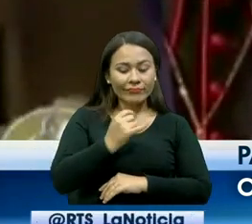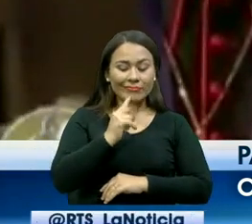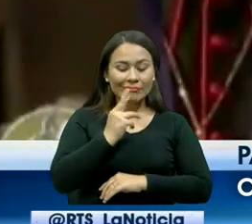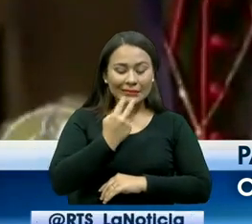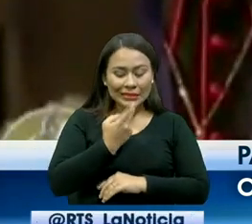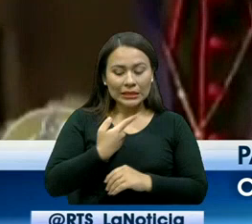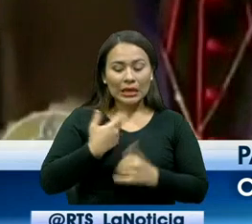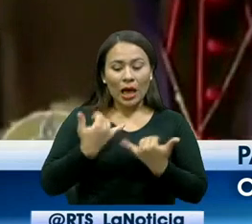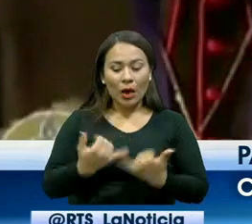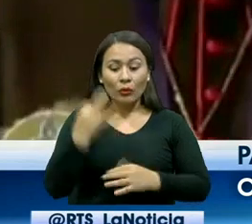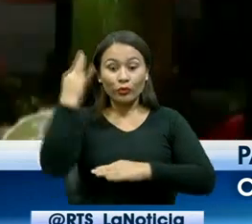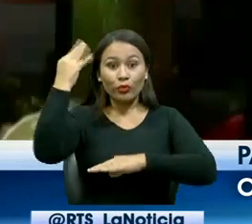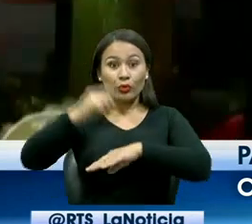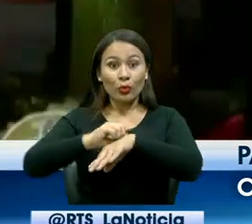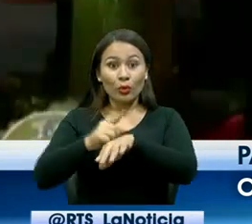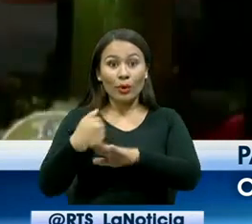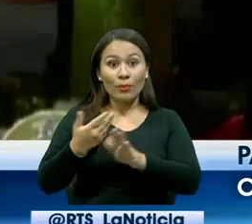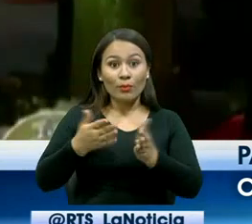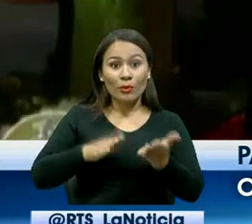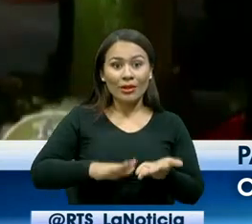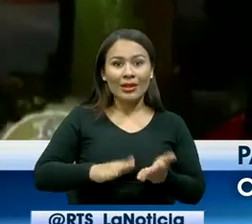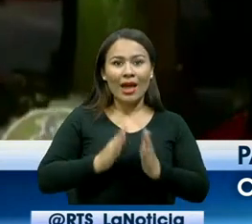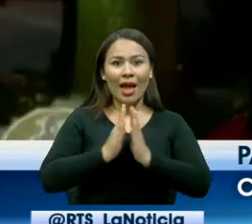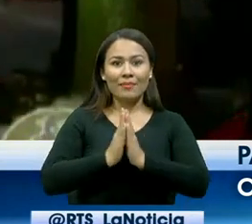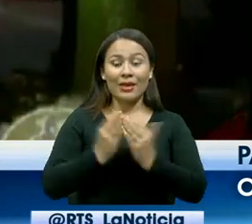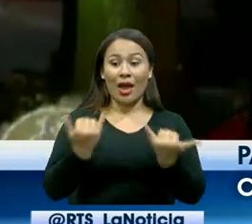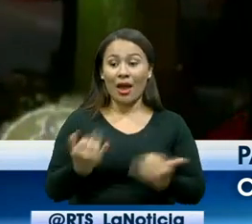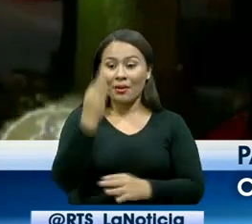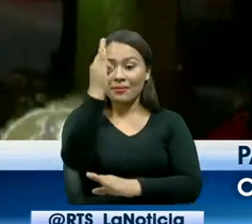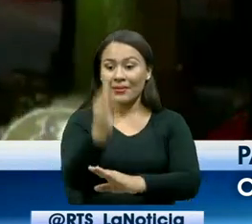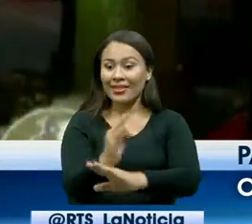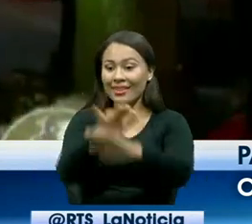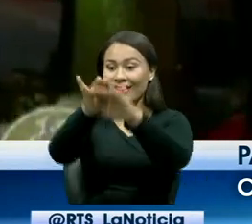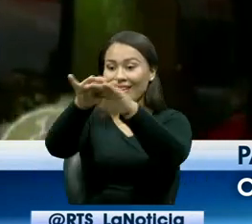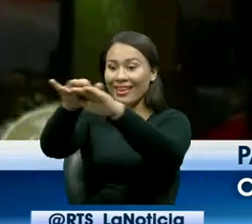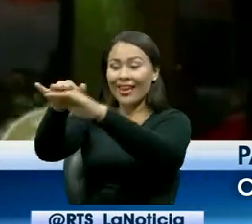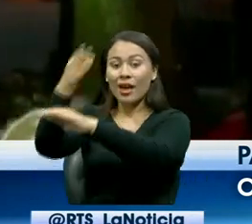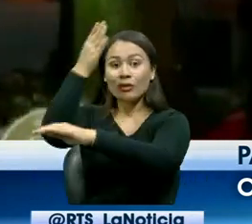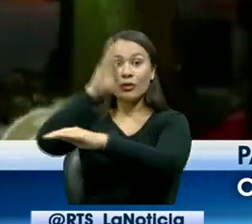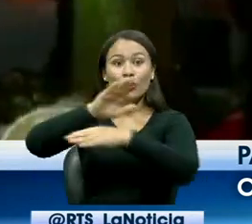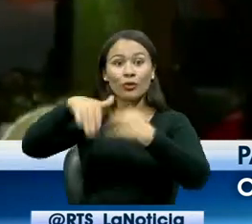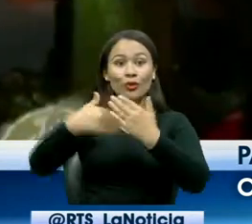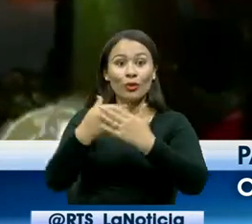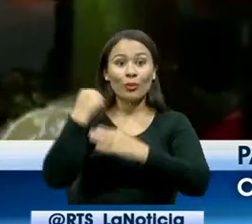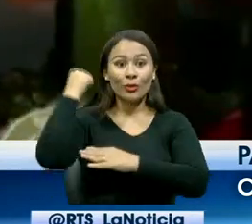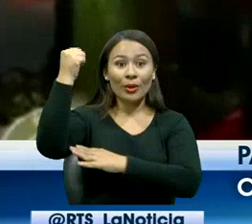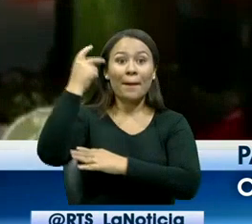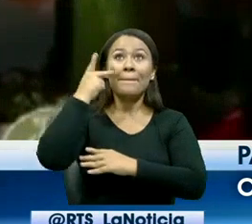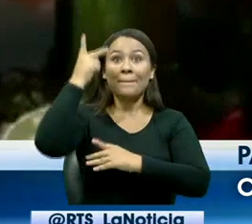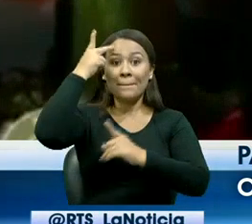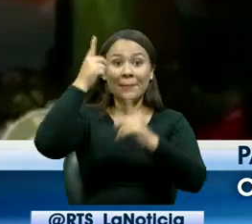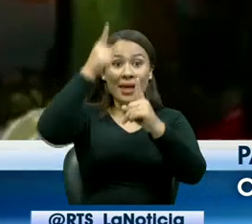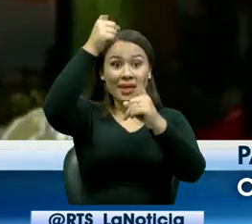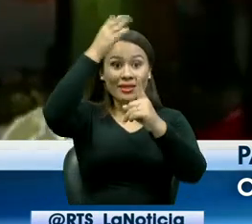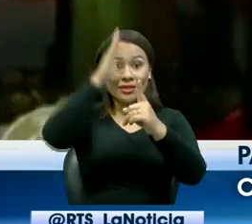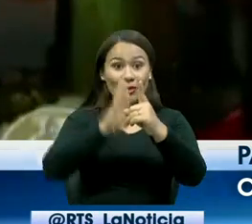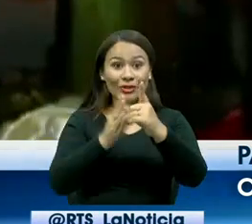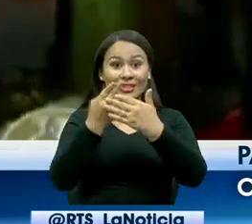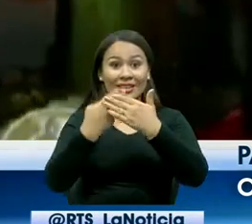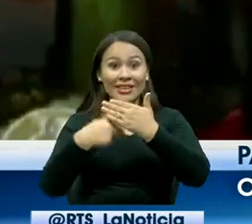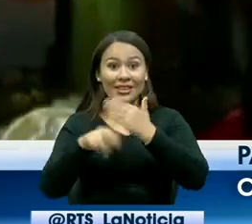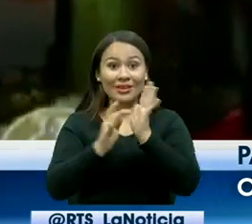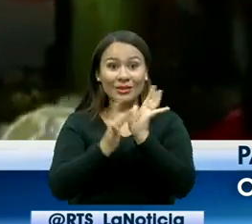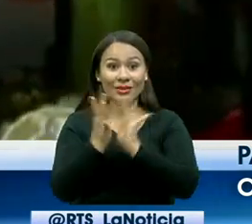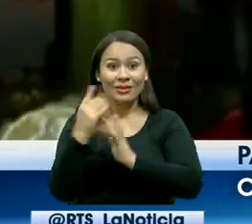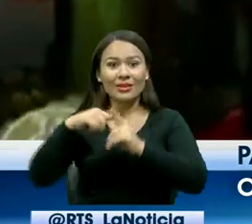la hora de... Lo bendiga Dios Todopoderoso, el Padre y el Hijo y el